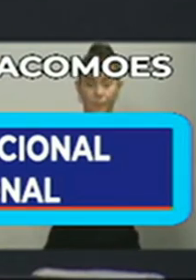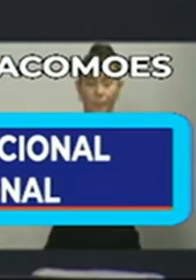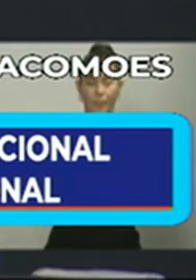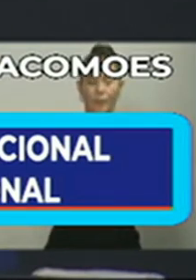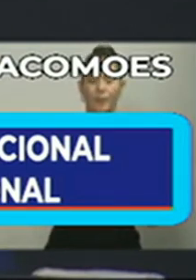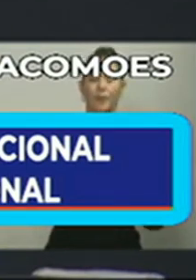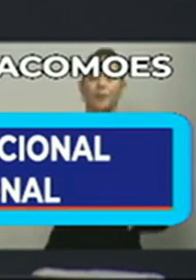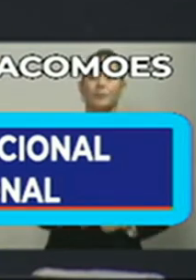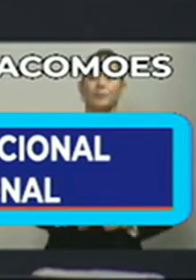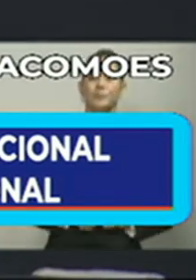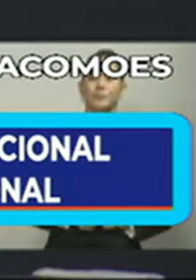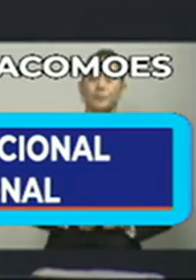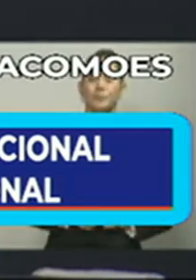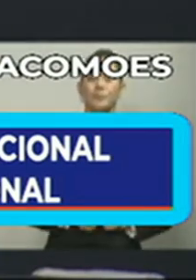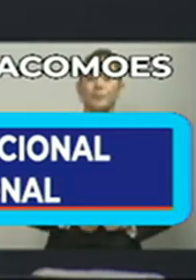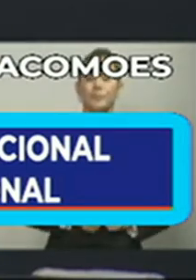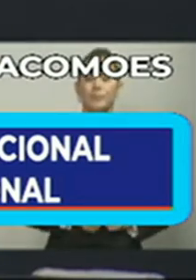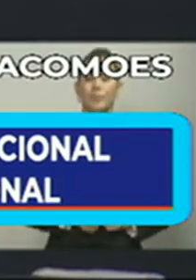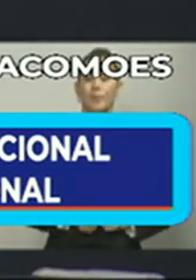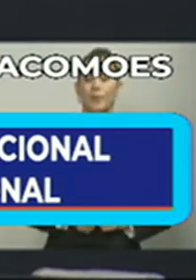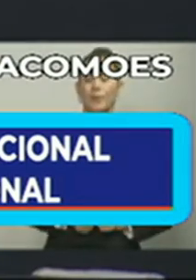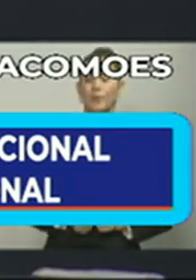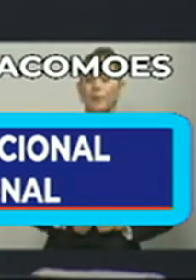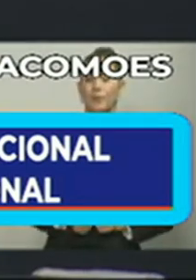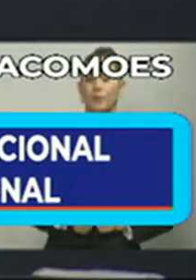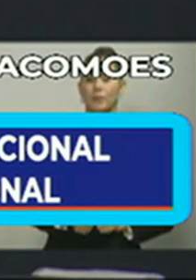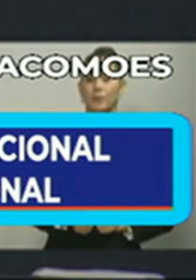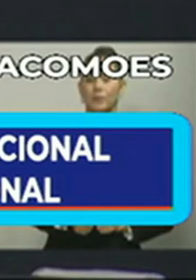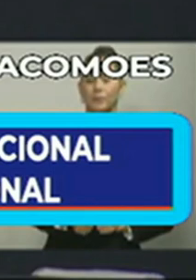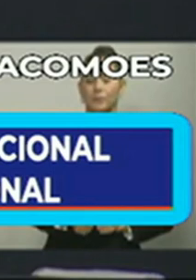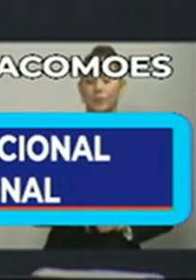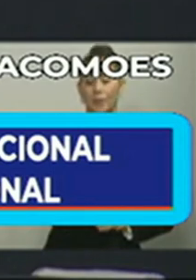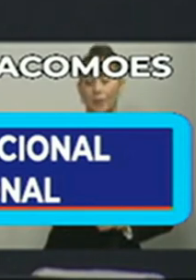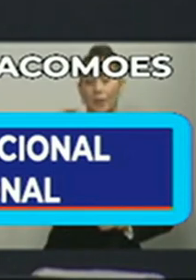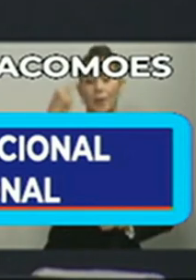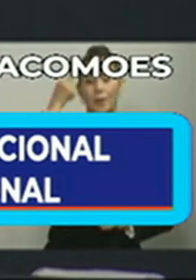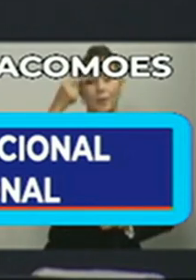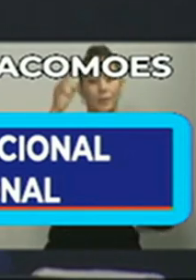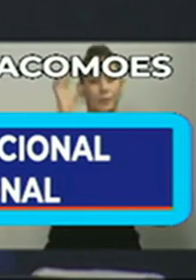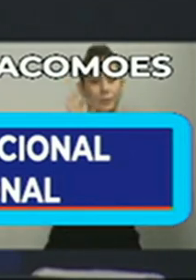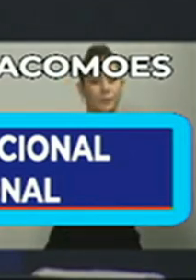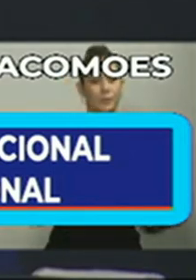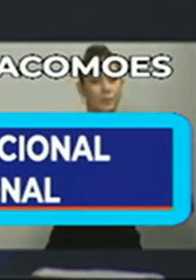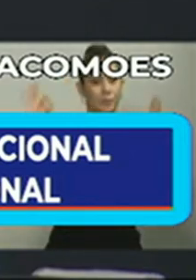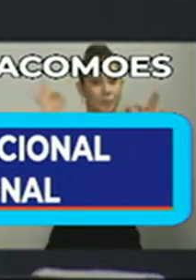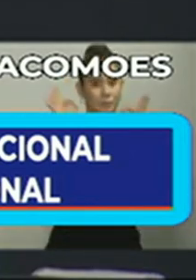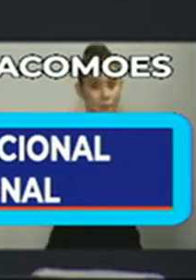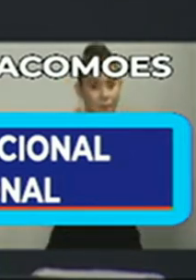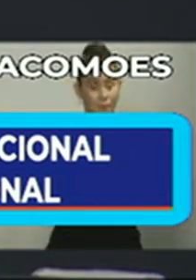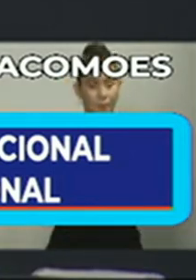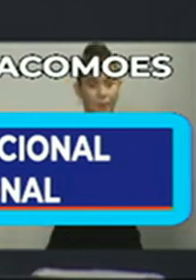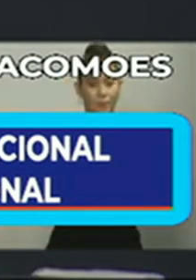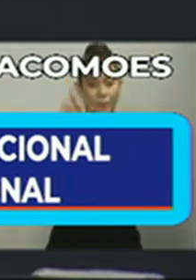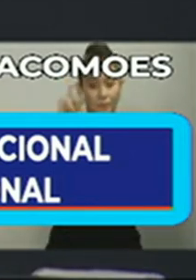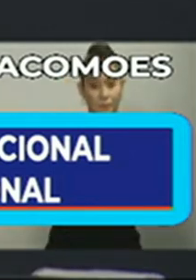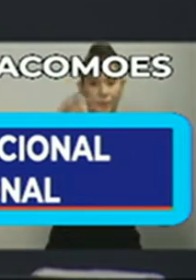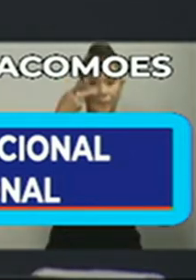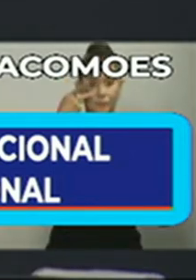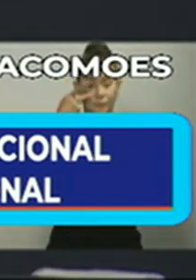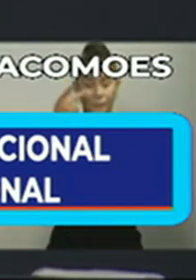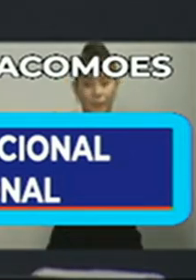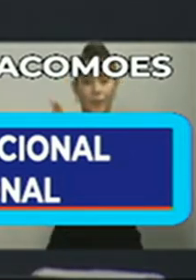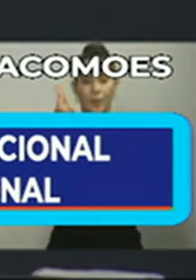a ver si concluye. Debo decir que incluso si termina este programa, vamos a seguir con la transmisión. Esta es la única pausa que haré en este